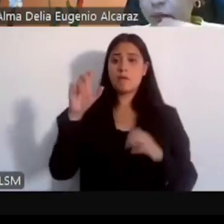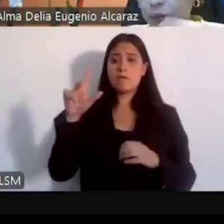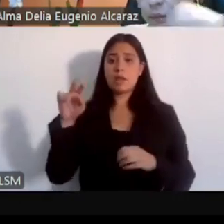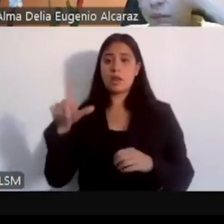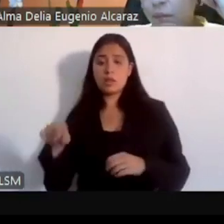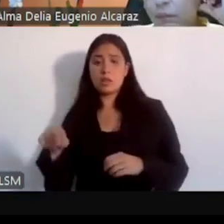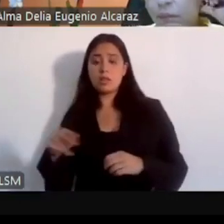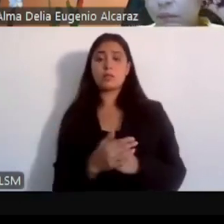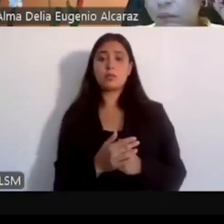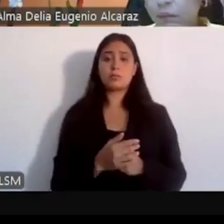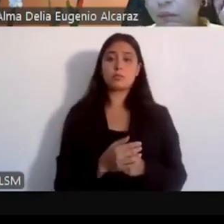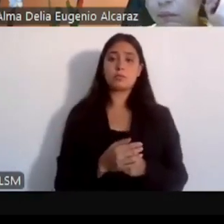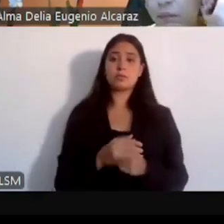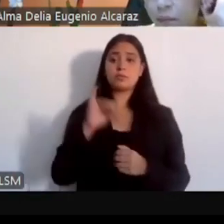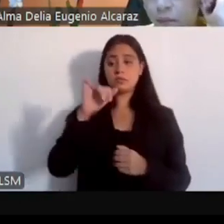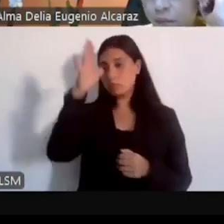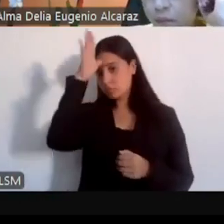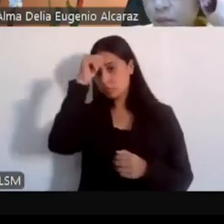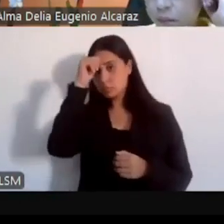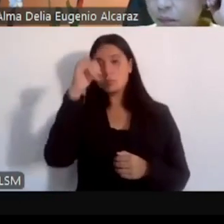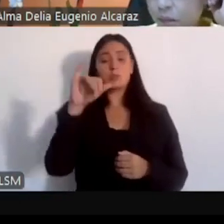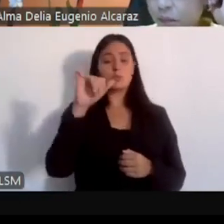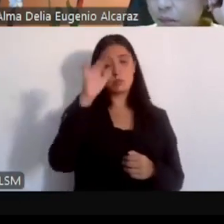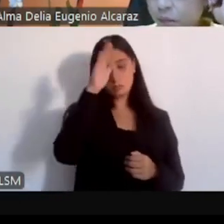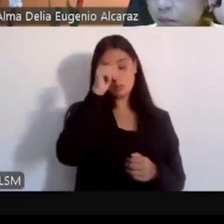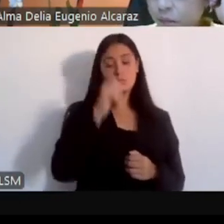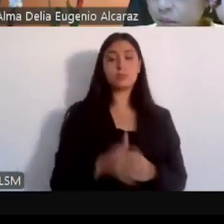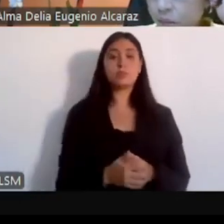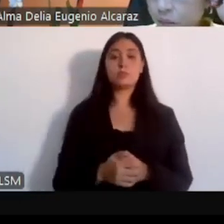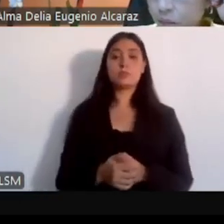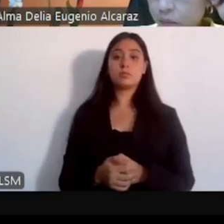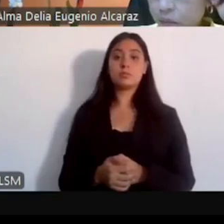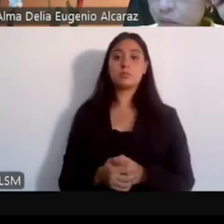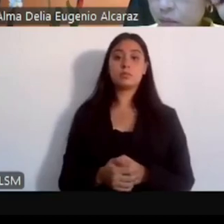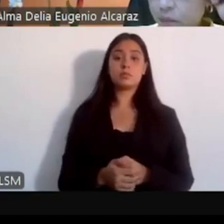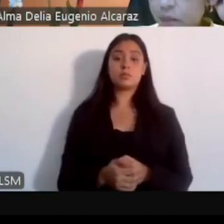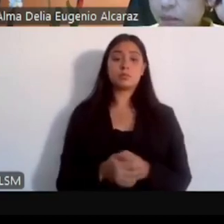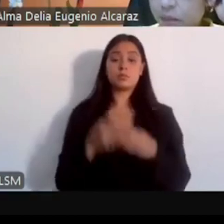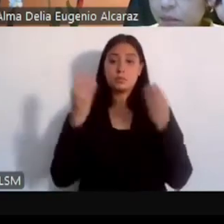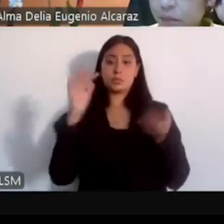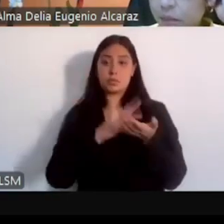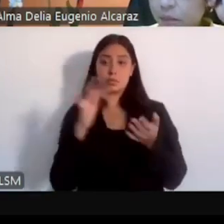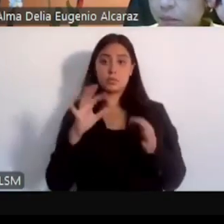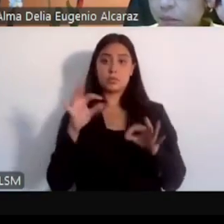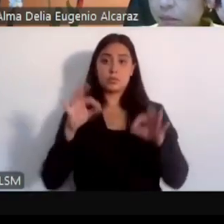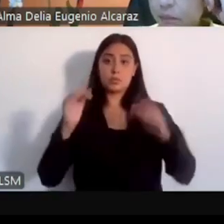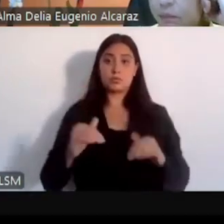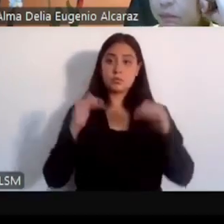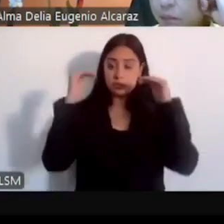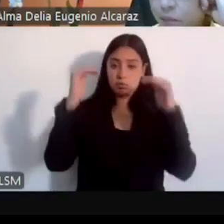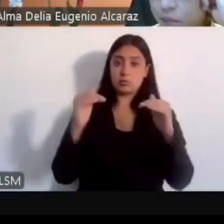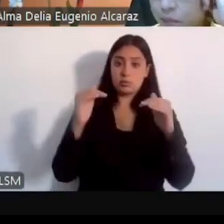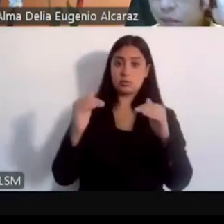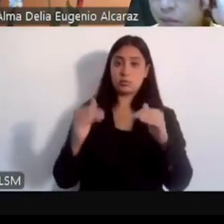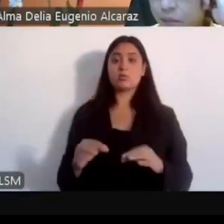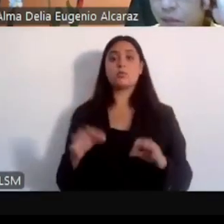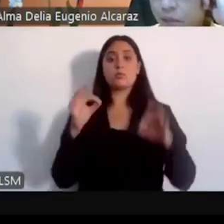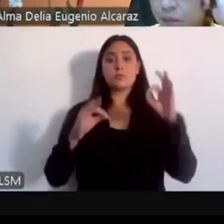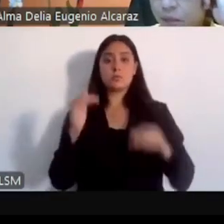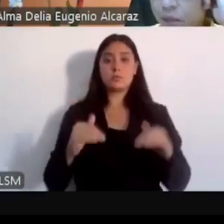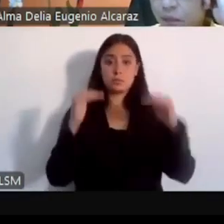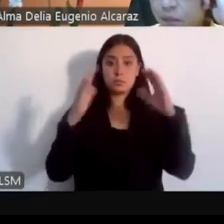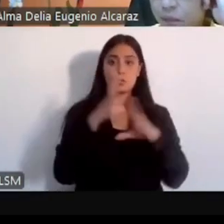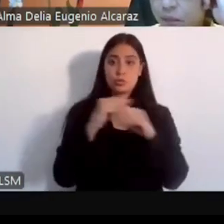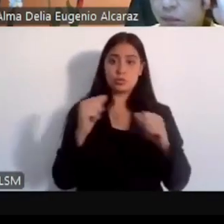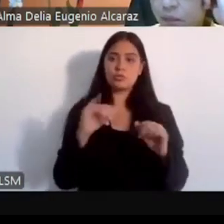magistrada a favor del proyecto gracias magistrada magistrada presidenta magistrada magistrado el proyecto de resolución